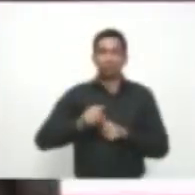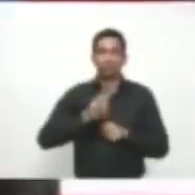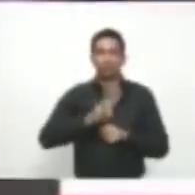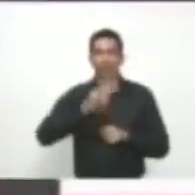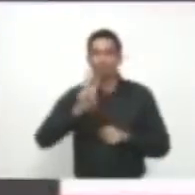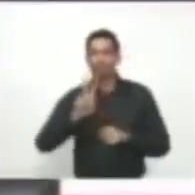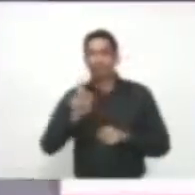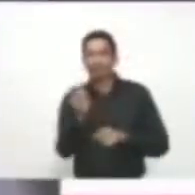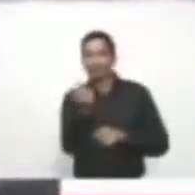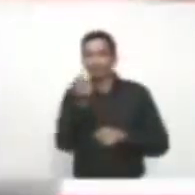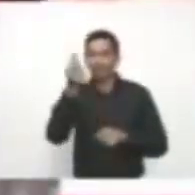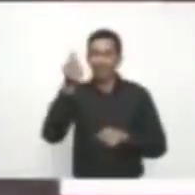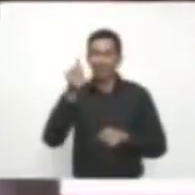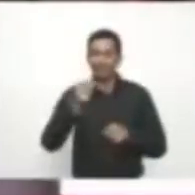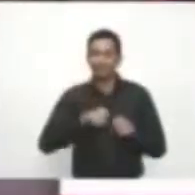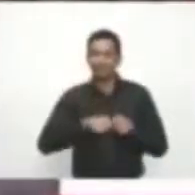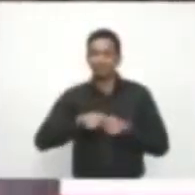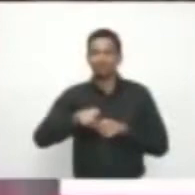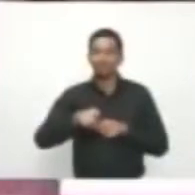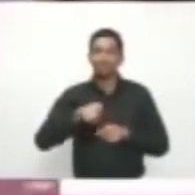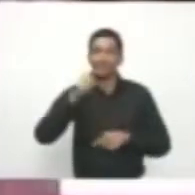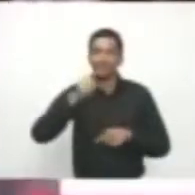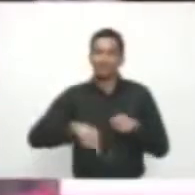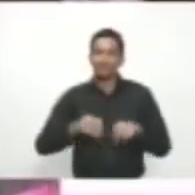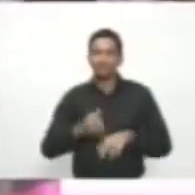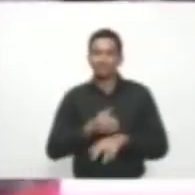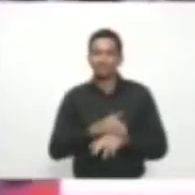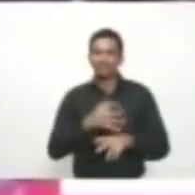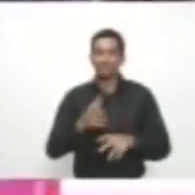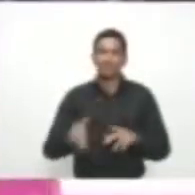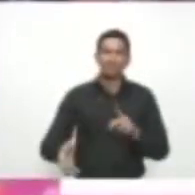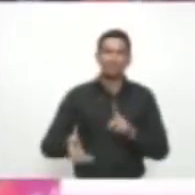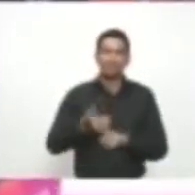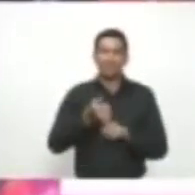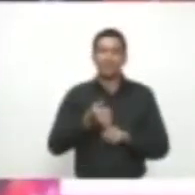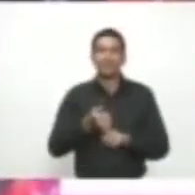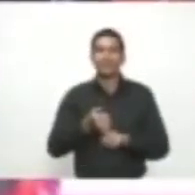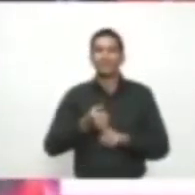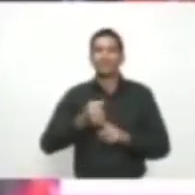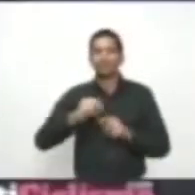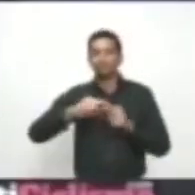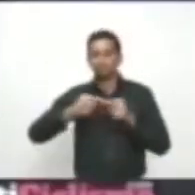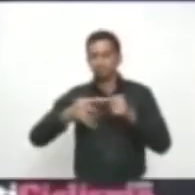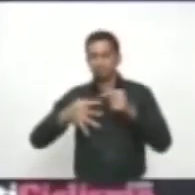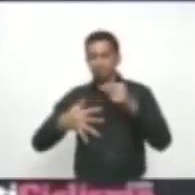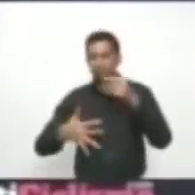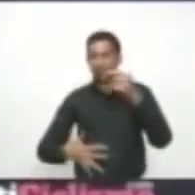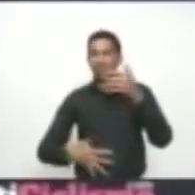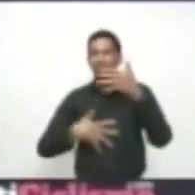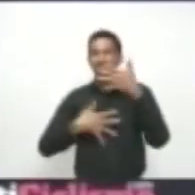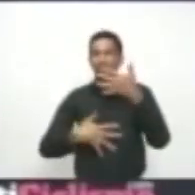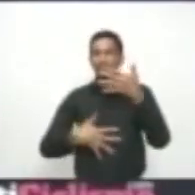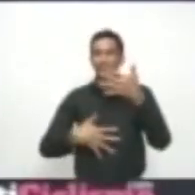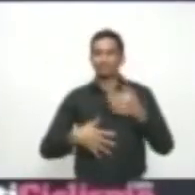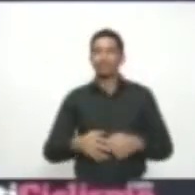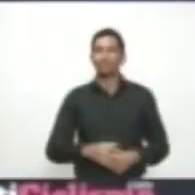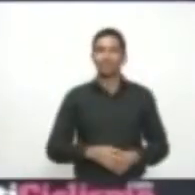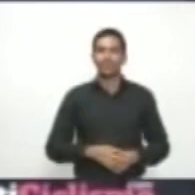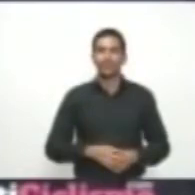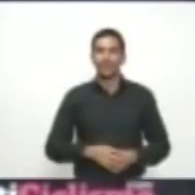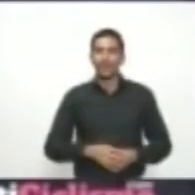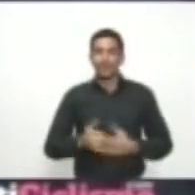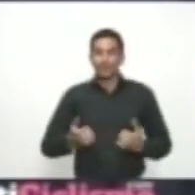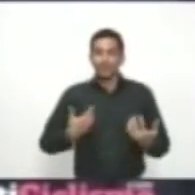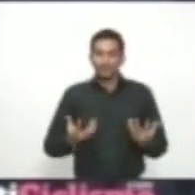Movistar, que no pudo conseguir su objetivo de arrebatarle la maglia rosa y fue décimo en la etapa de hoy. Hemos trabajado con el